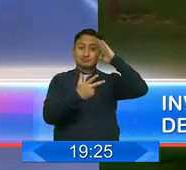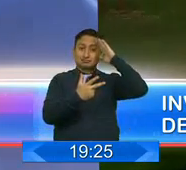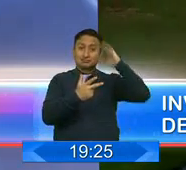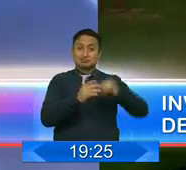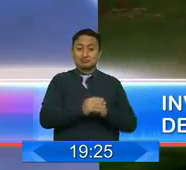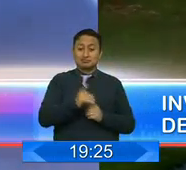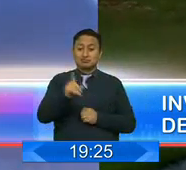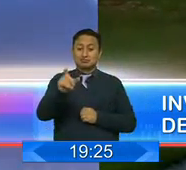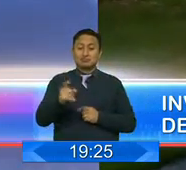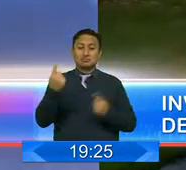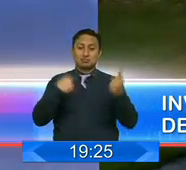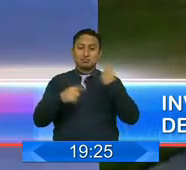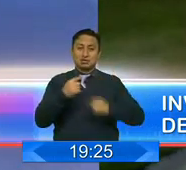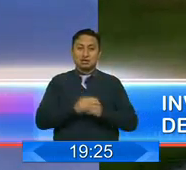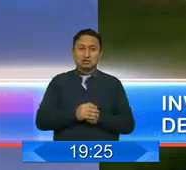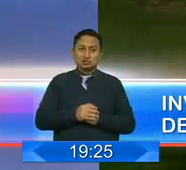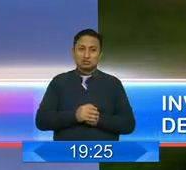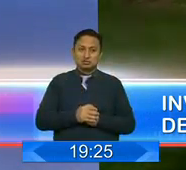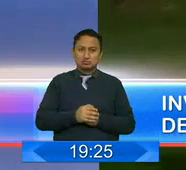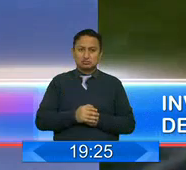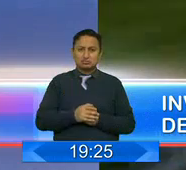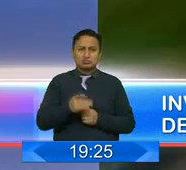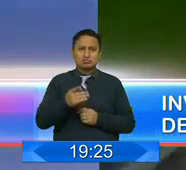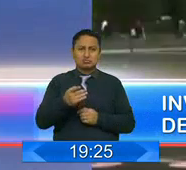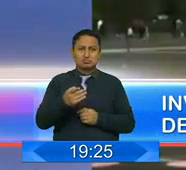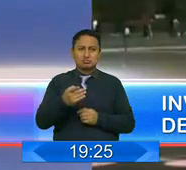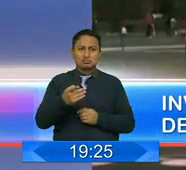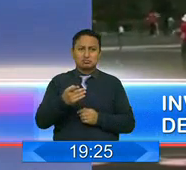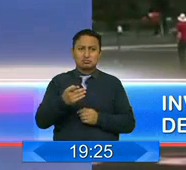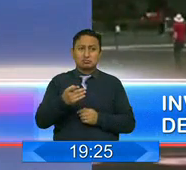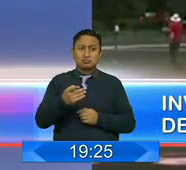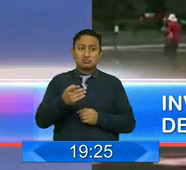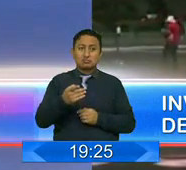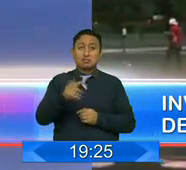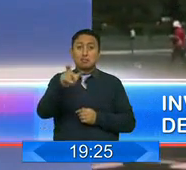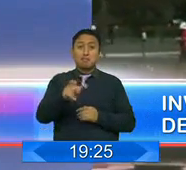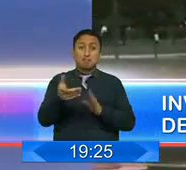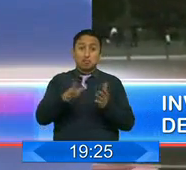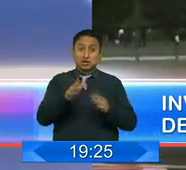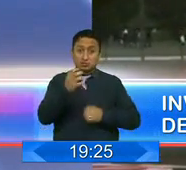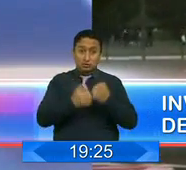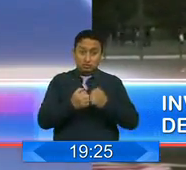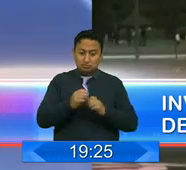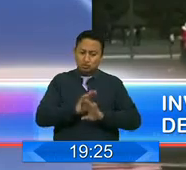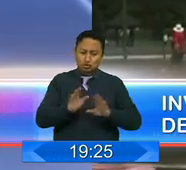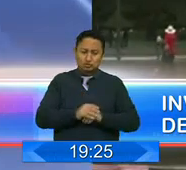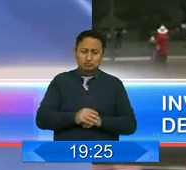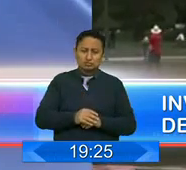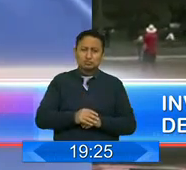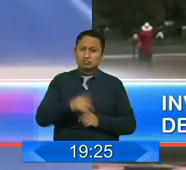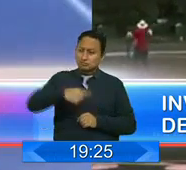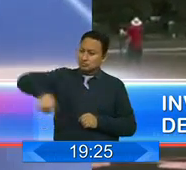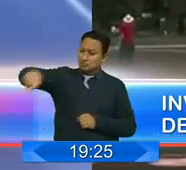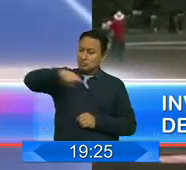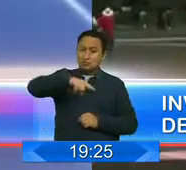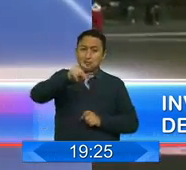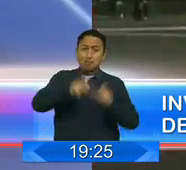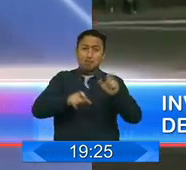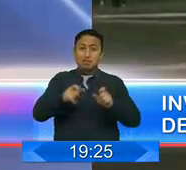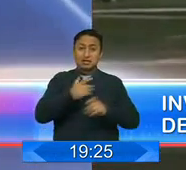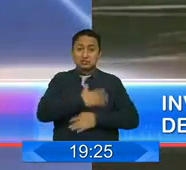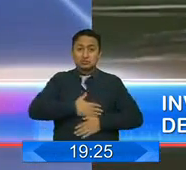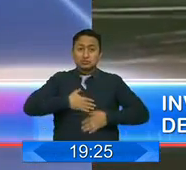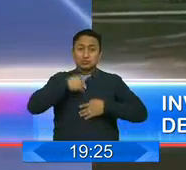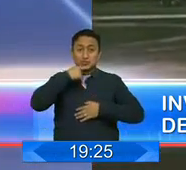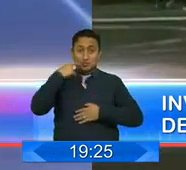1 civil heridos, ninguno de gravedad. Ventajosamente, tampoco hubo novedades con las personas que disfrutaban del